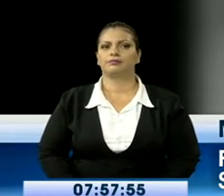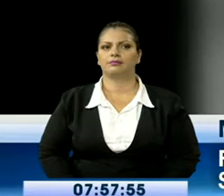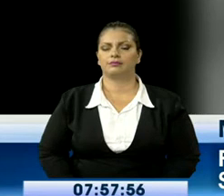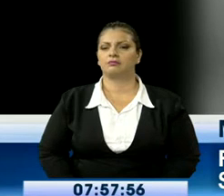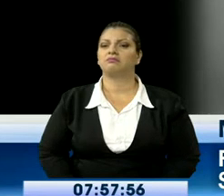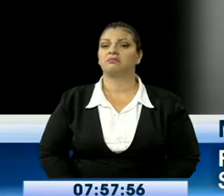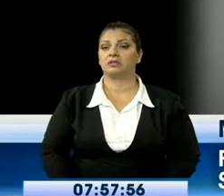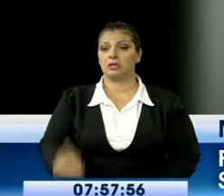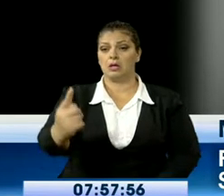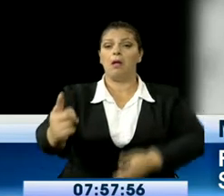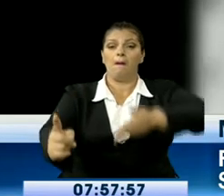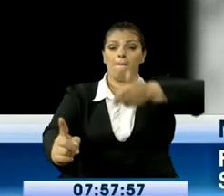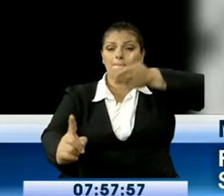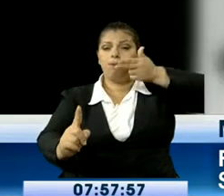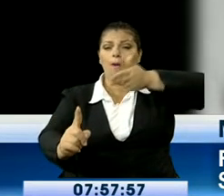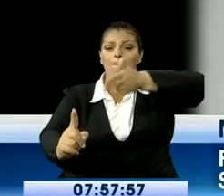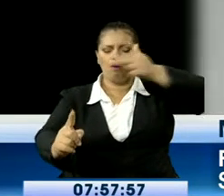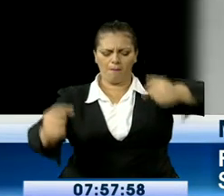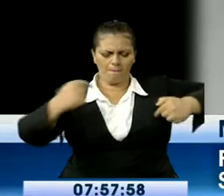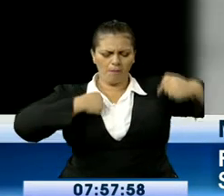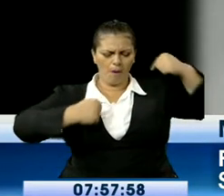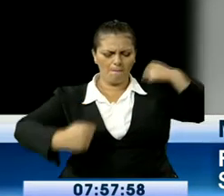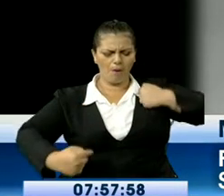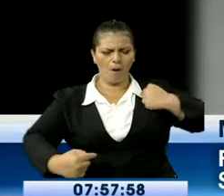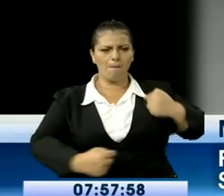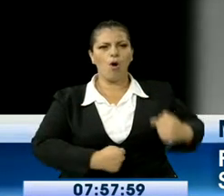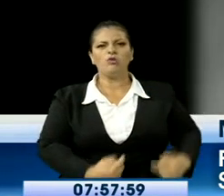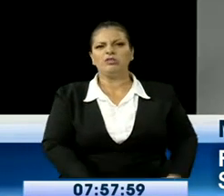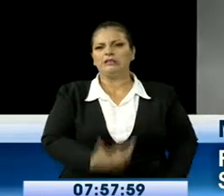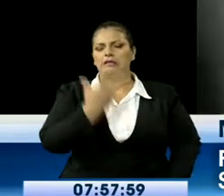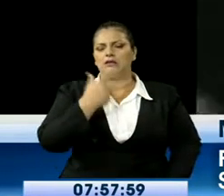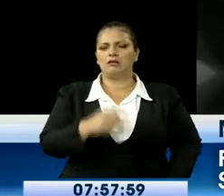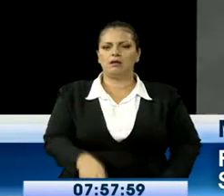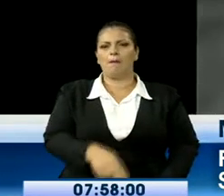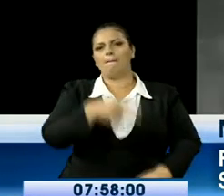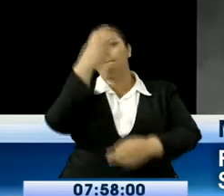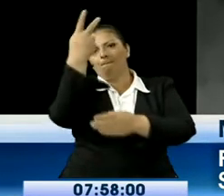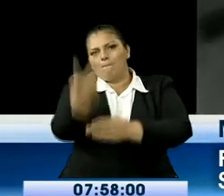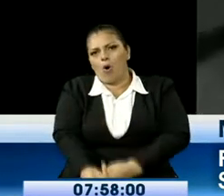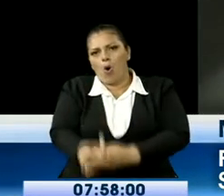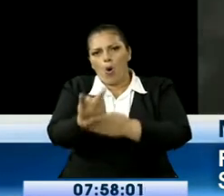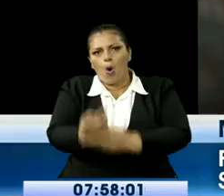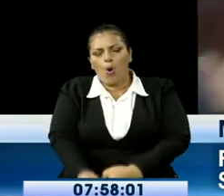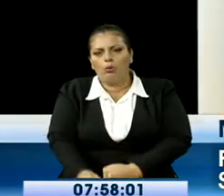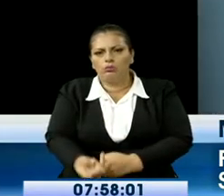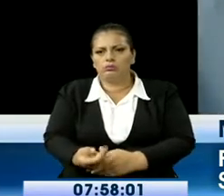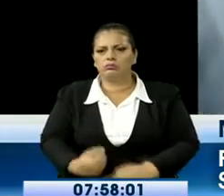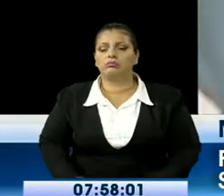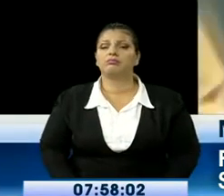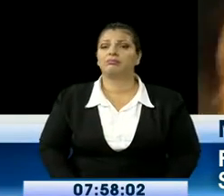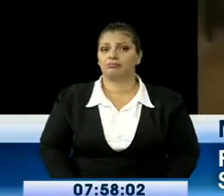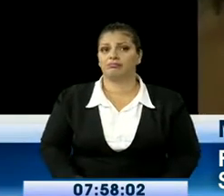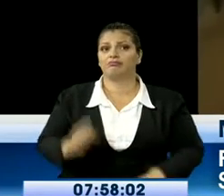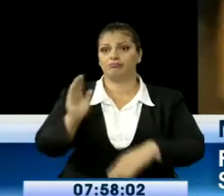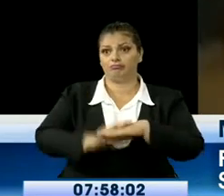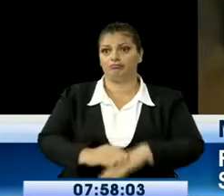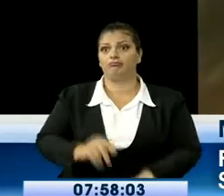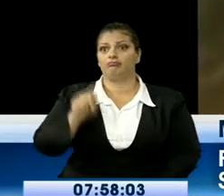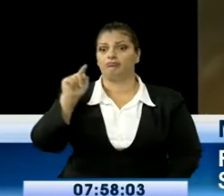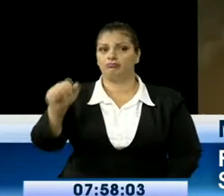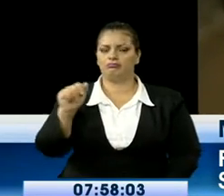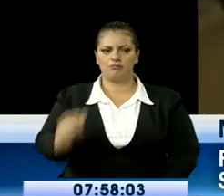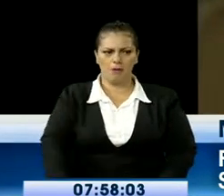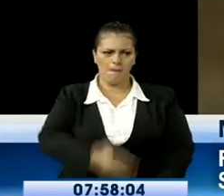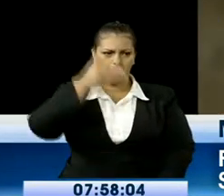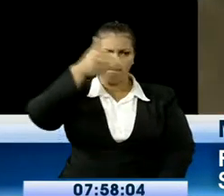3 impactos de bala. El arma que tenía en su poder, un revólver de fabricación nacional. El cruce de balas no impidió que el número 1 de la lista